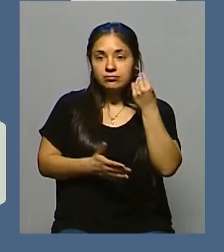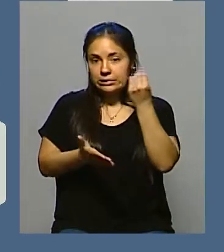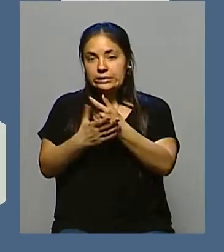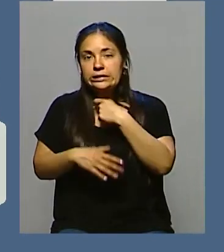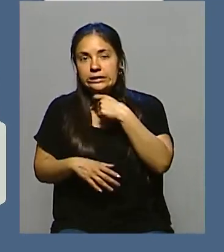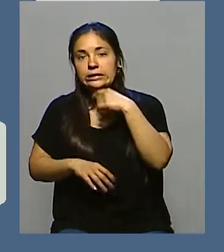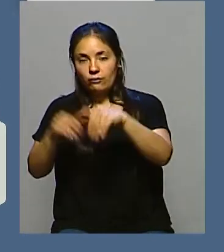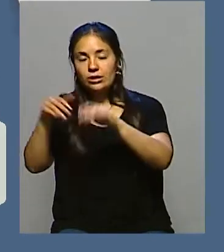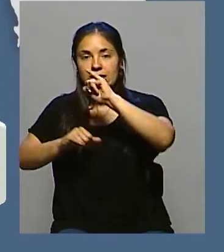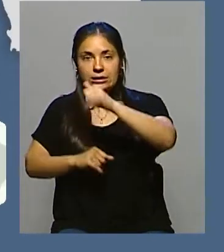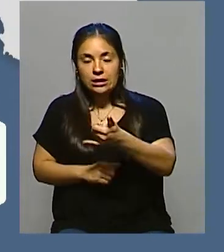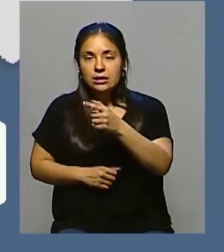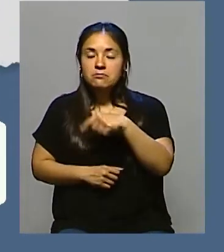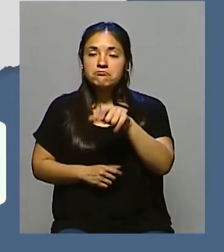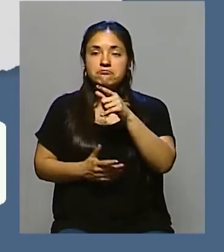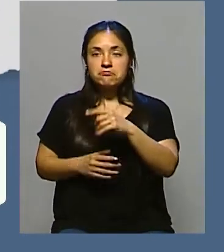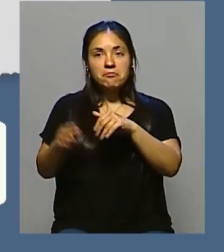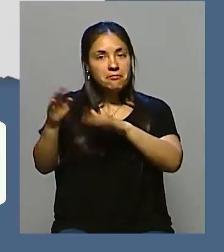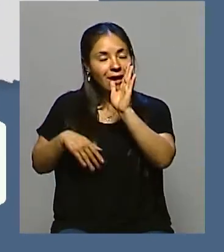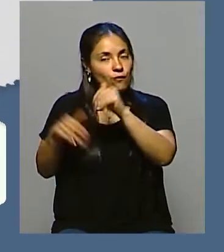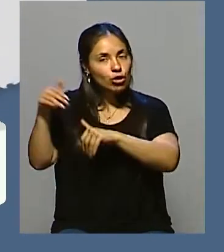esta jornada, de lo que fue esa jornada electoral.